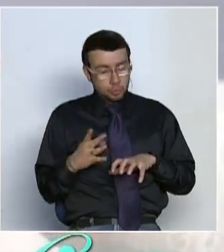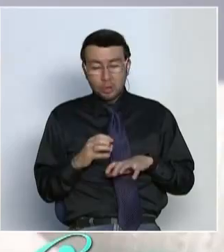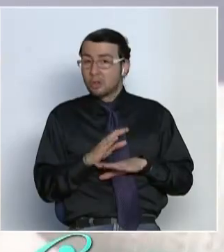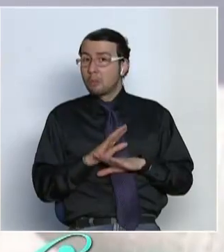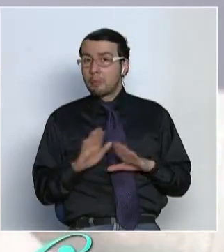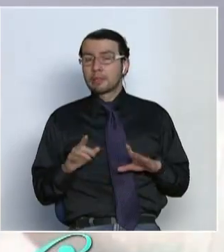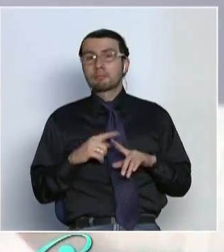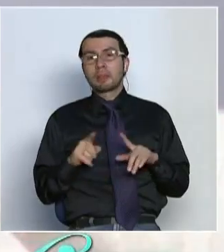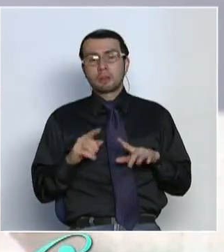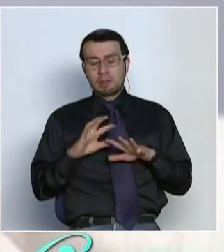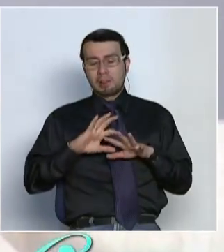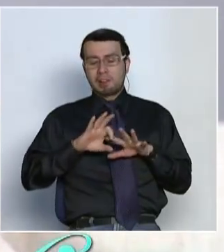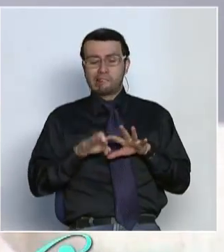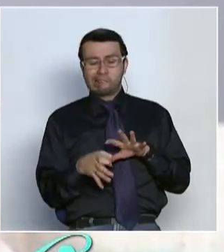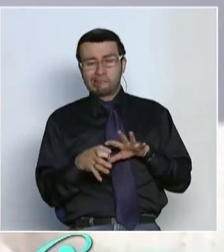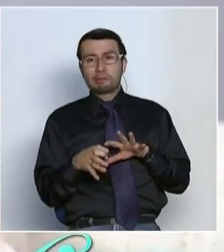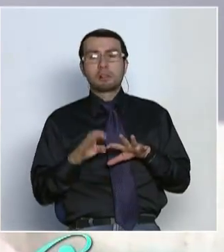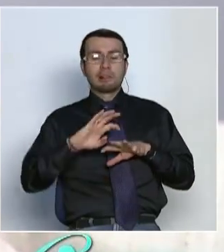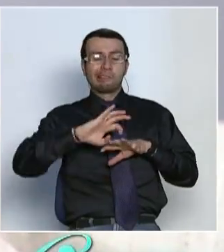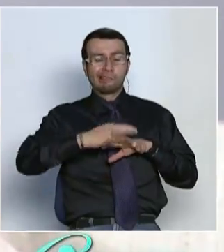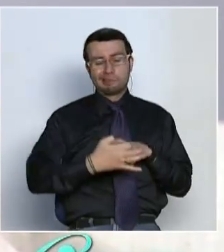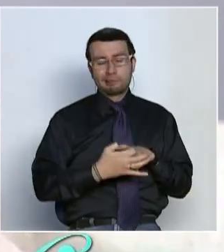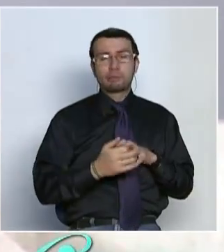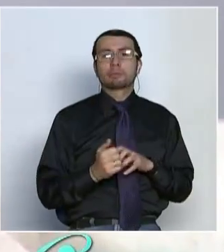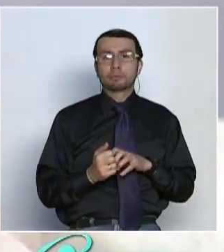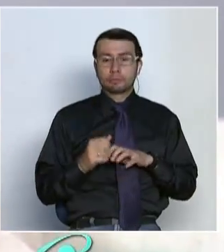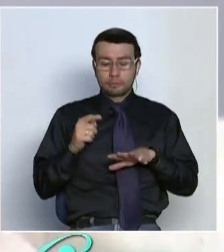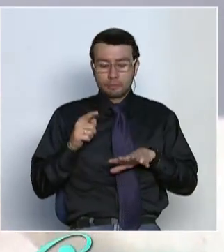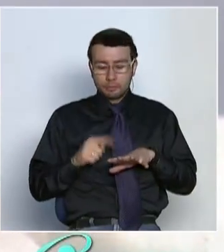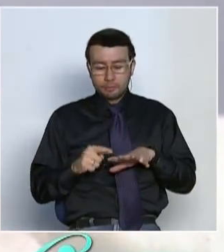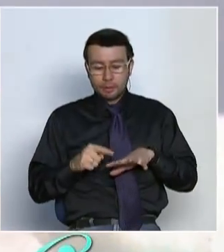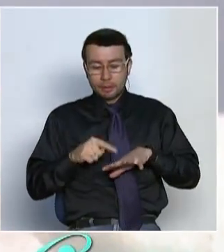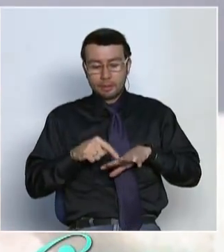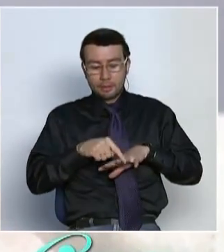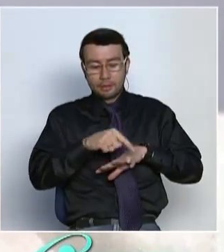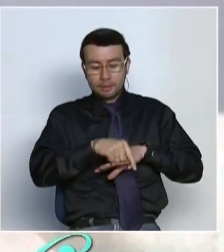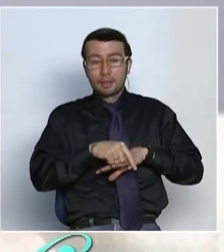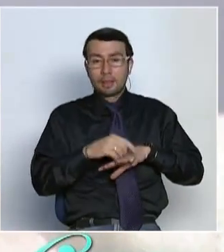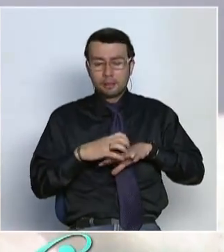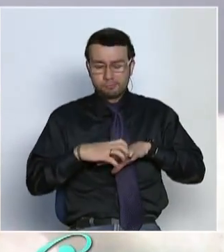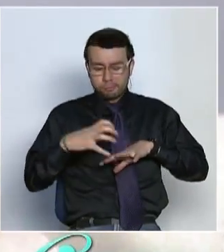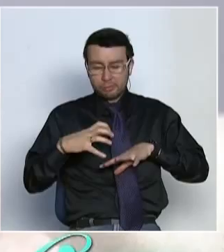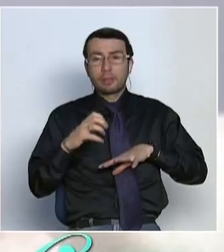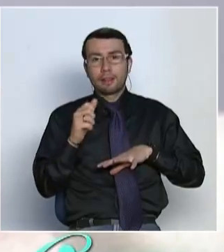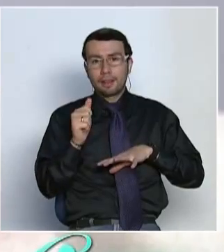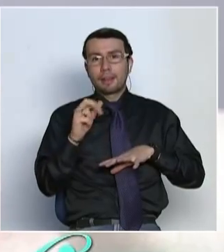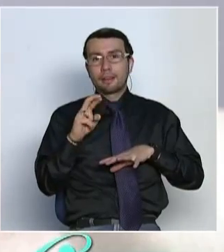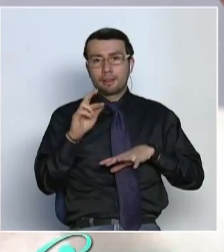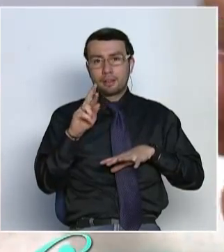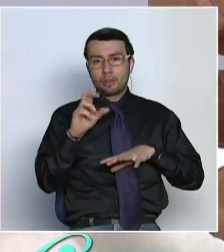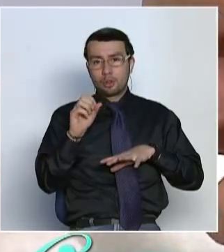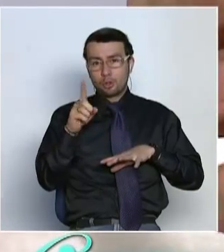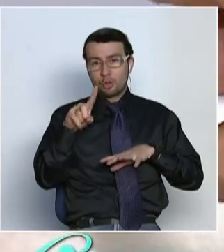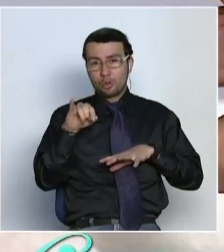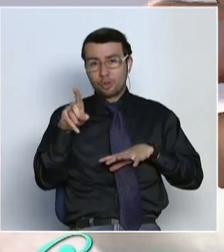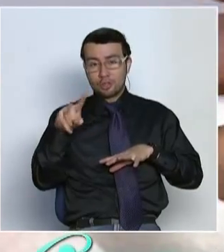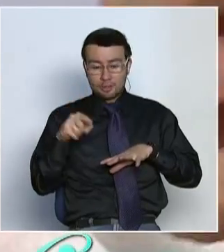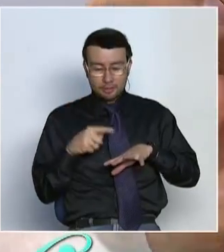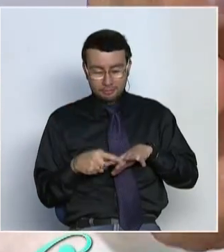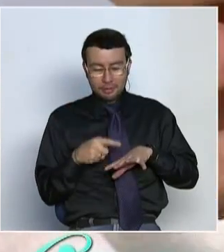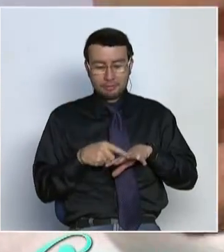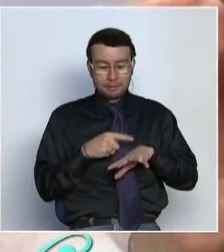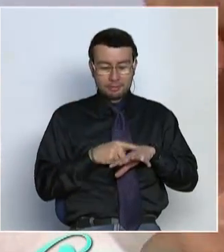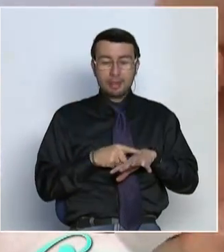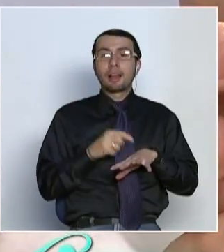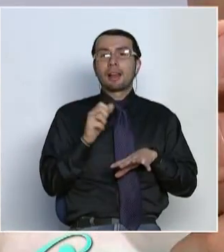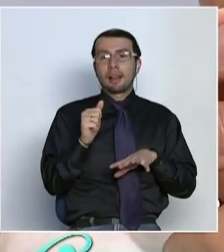dedo. Entonces, aquí arriba es artrosis, de acá para abajo es artritis. Esto que ella tiene dolor, inflamación